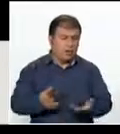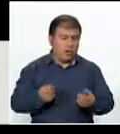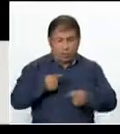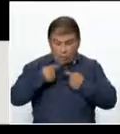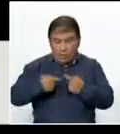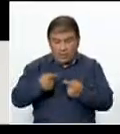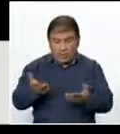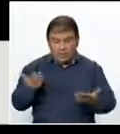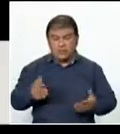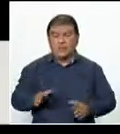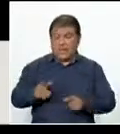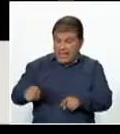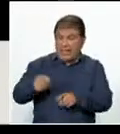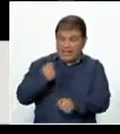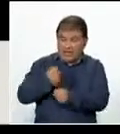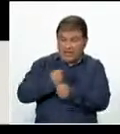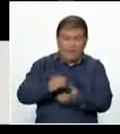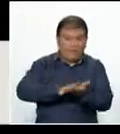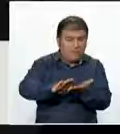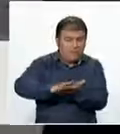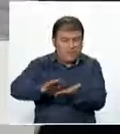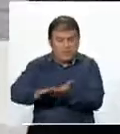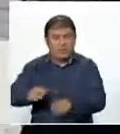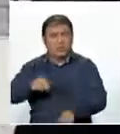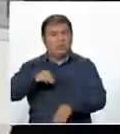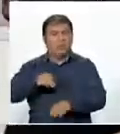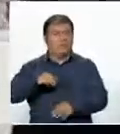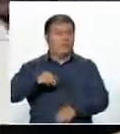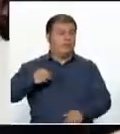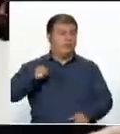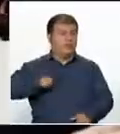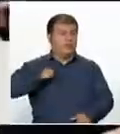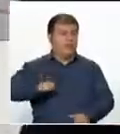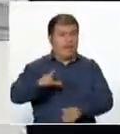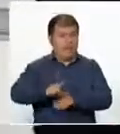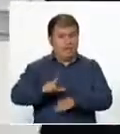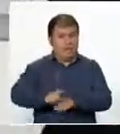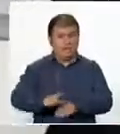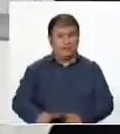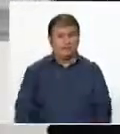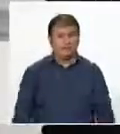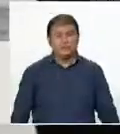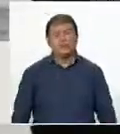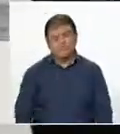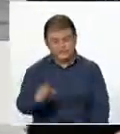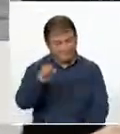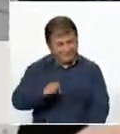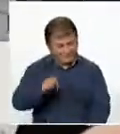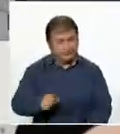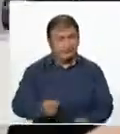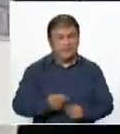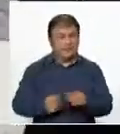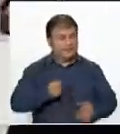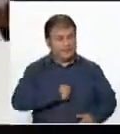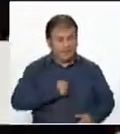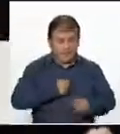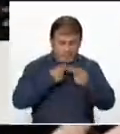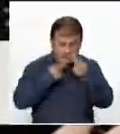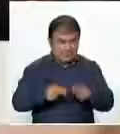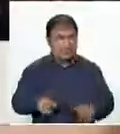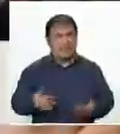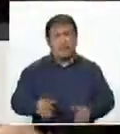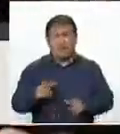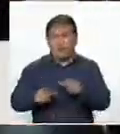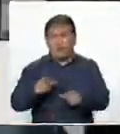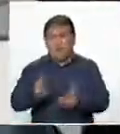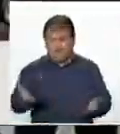comentamos, brindaba el servicio de limpieza para la municipalidad de Lima. Correcto, es lamentable la noticia, en verdad, para muchas personas